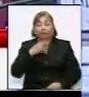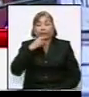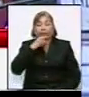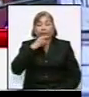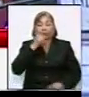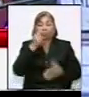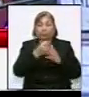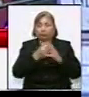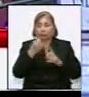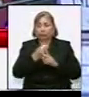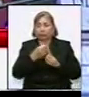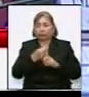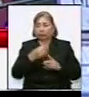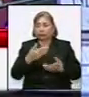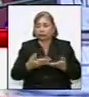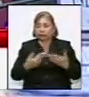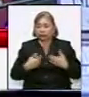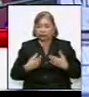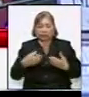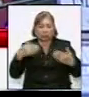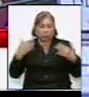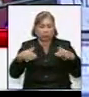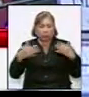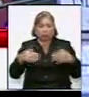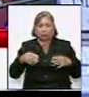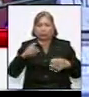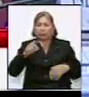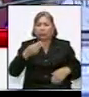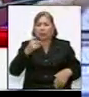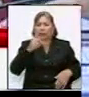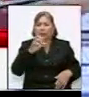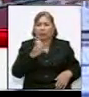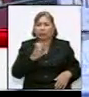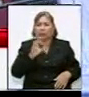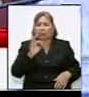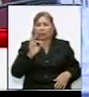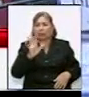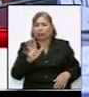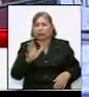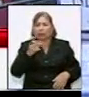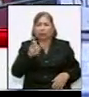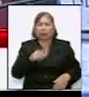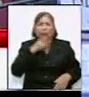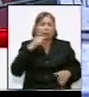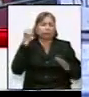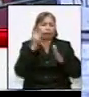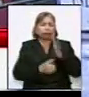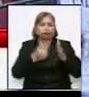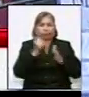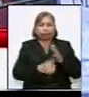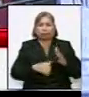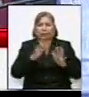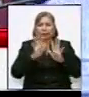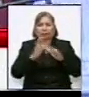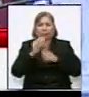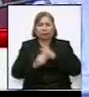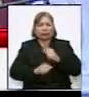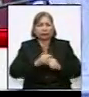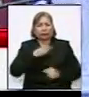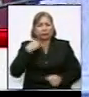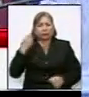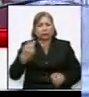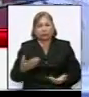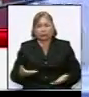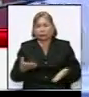se sustenta en la alarmante cifra de 1.195 feminicidios en los últimos 10 años según la